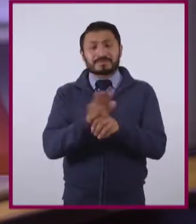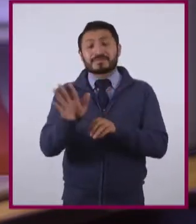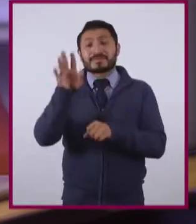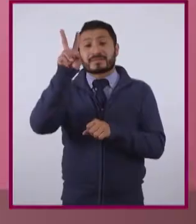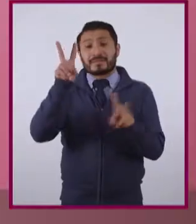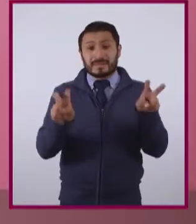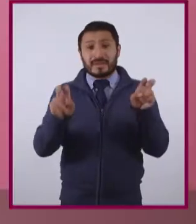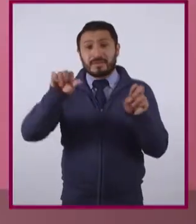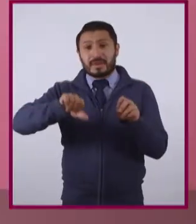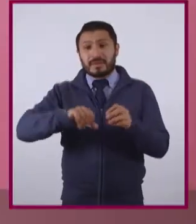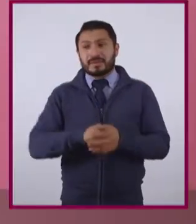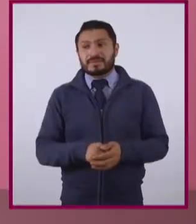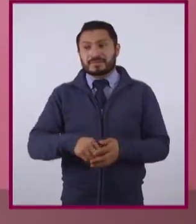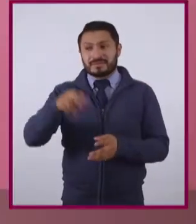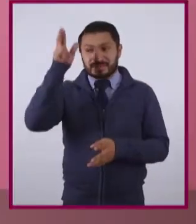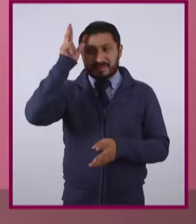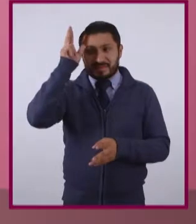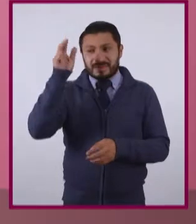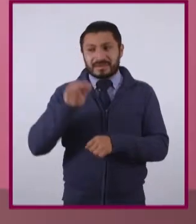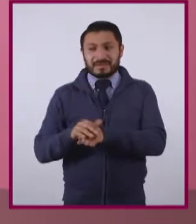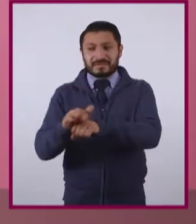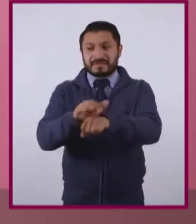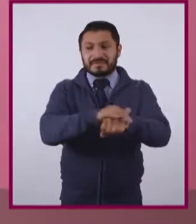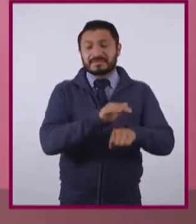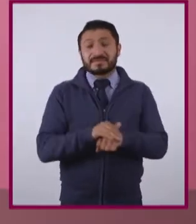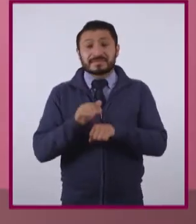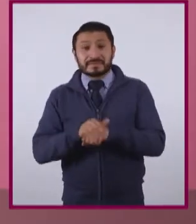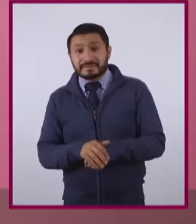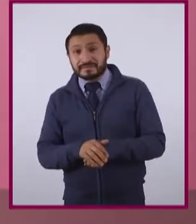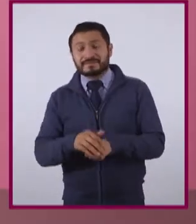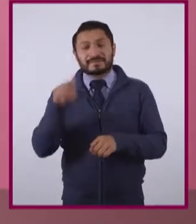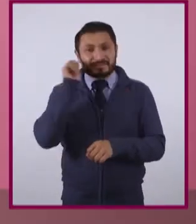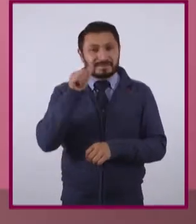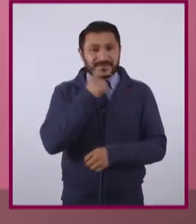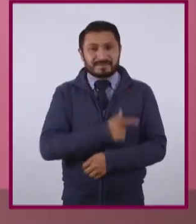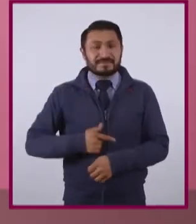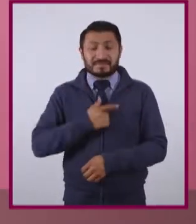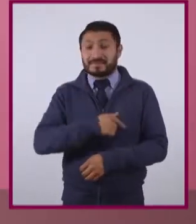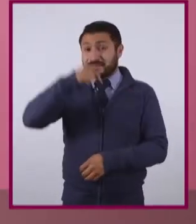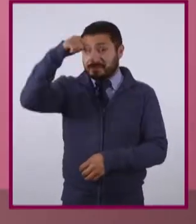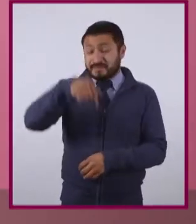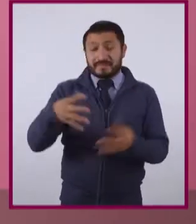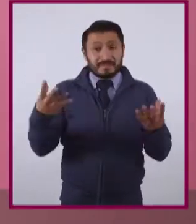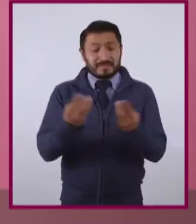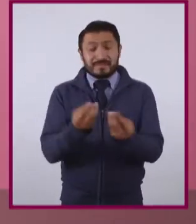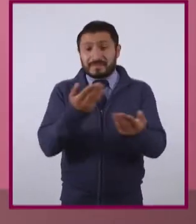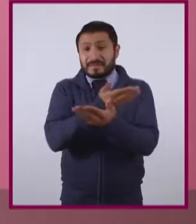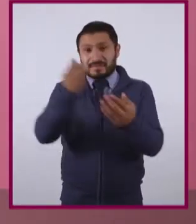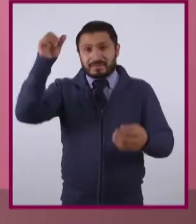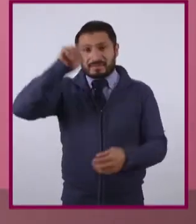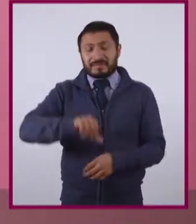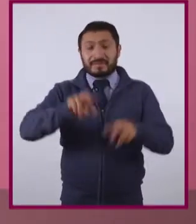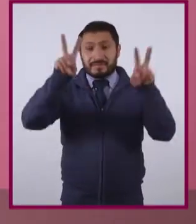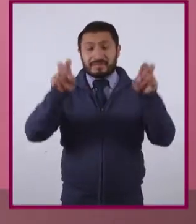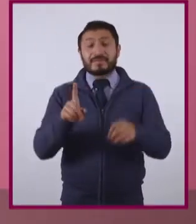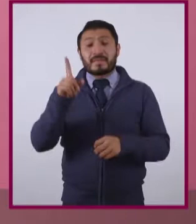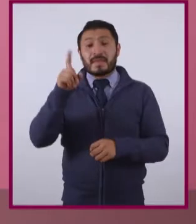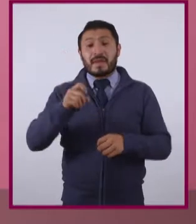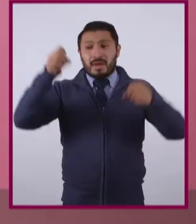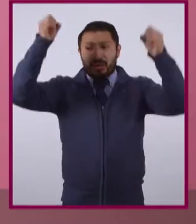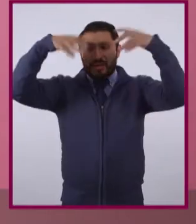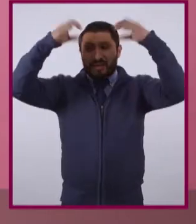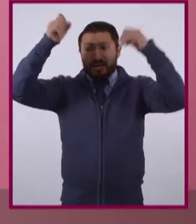vas a hablar hoy? Hola Shadani, amigas y amigos. Como siempre es un gusto estar aquí con ustedes. Hoy vamos a hablar sobre agua y